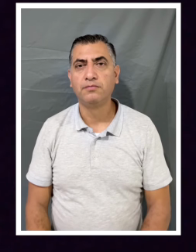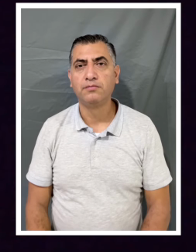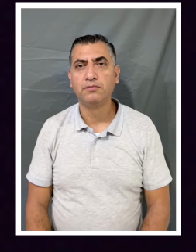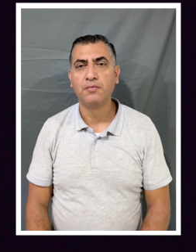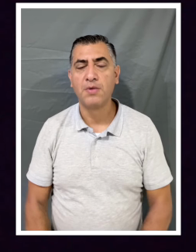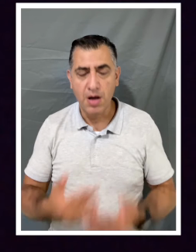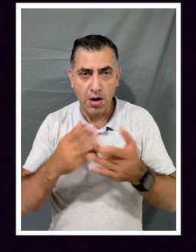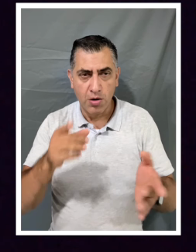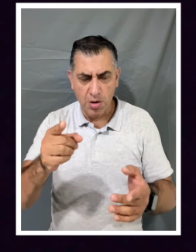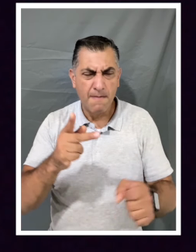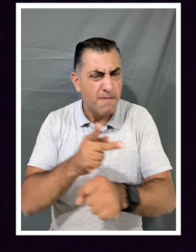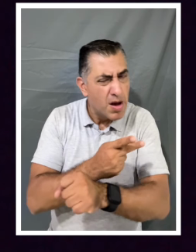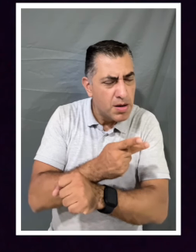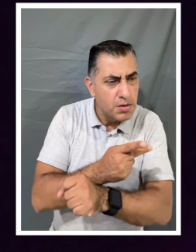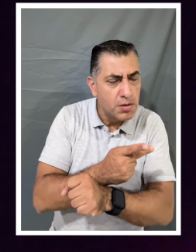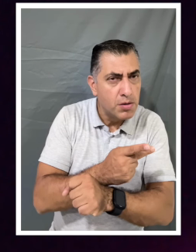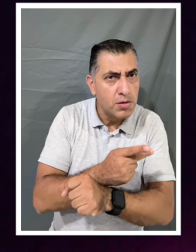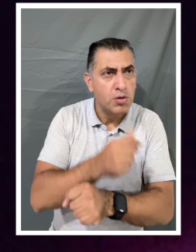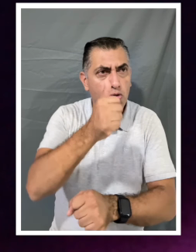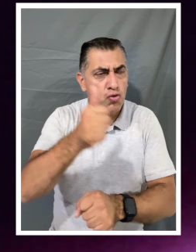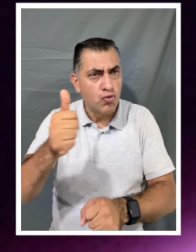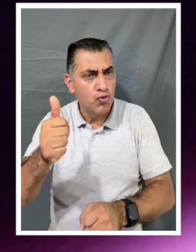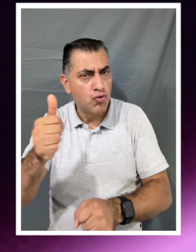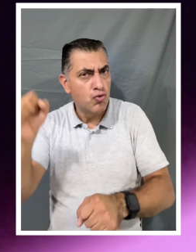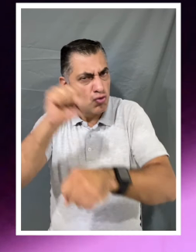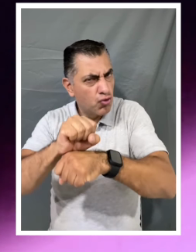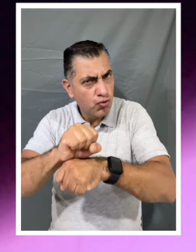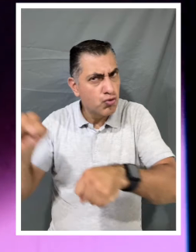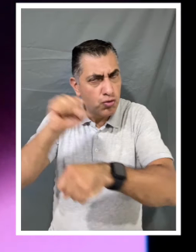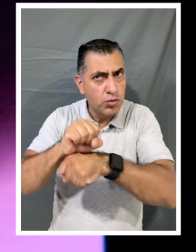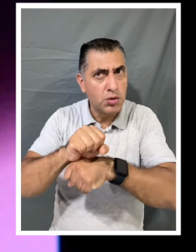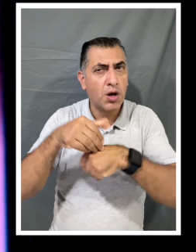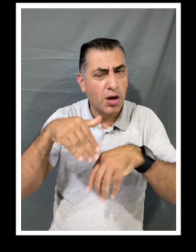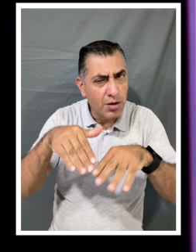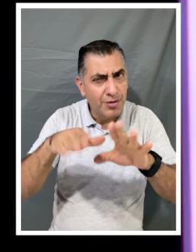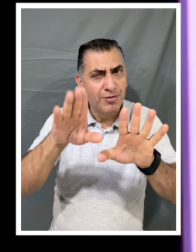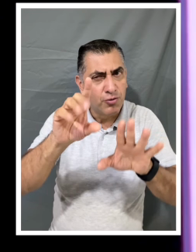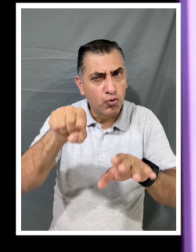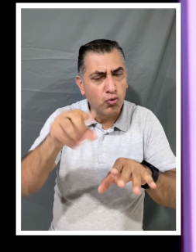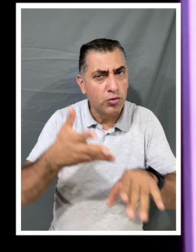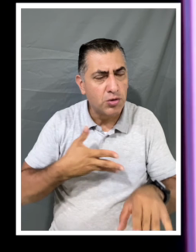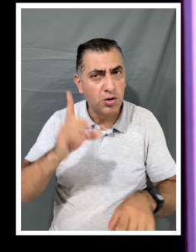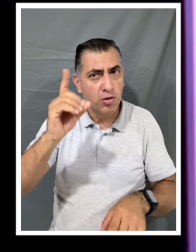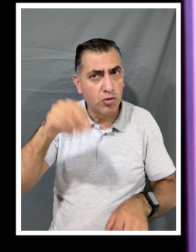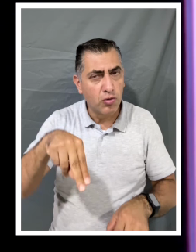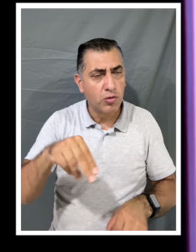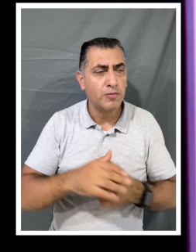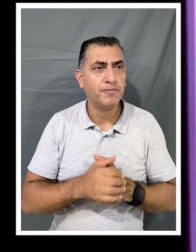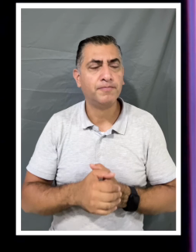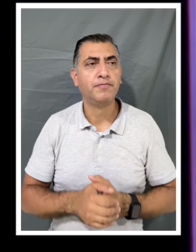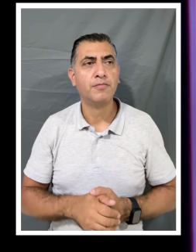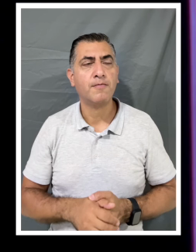importante Ahora si te pasa cada semana es probable que tengas el don No lo sé puede